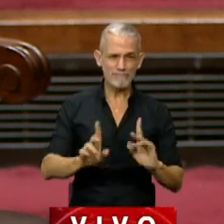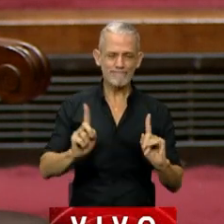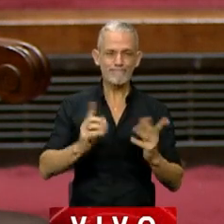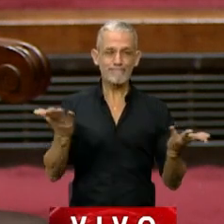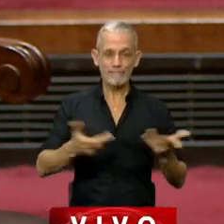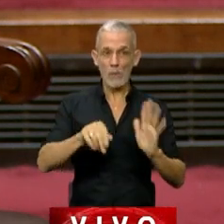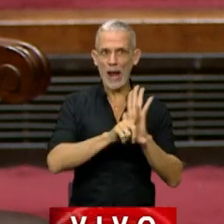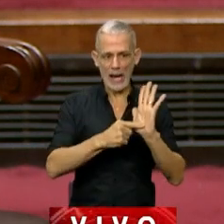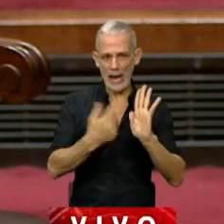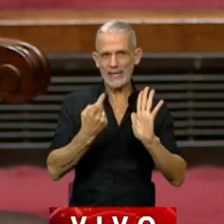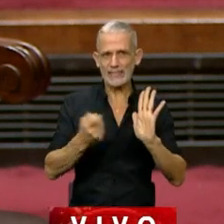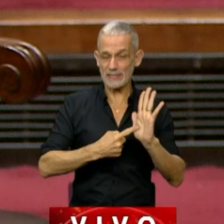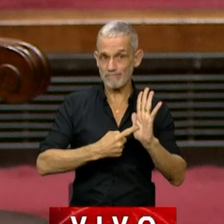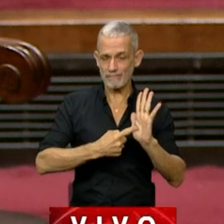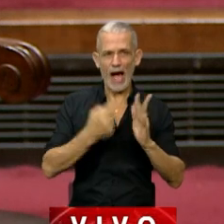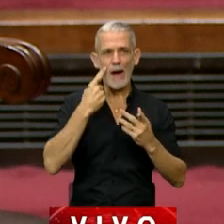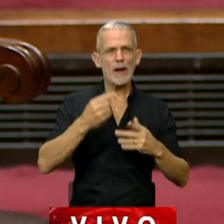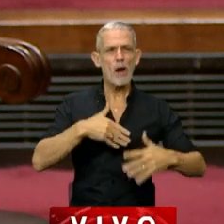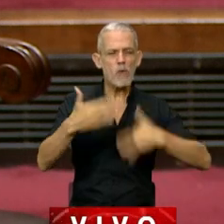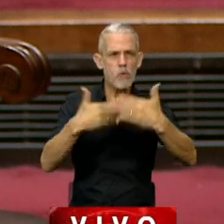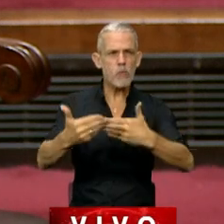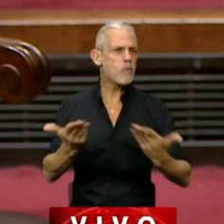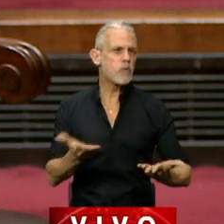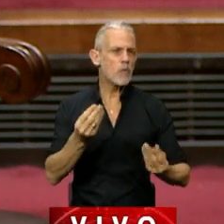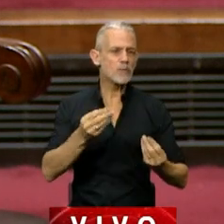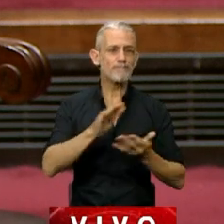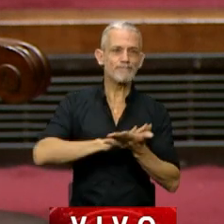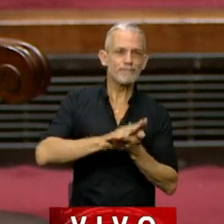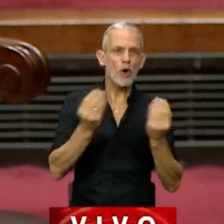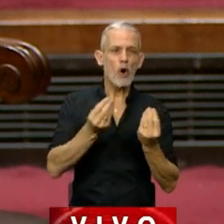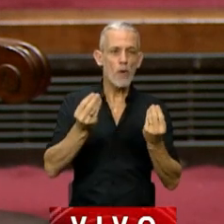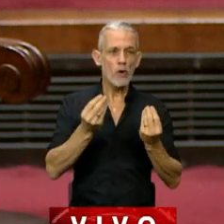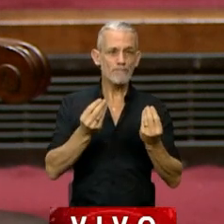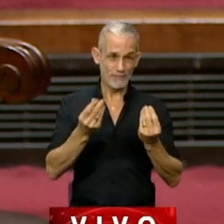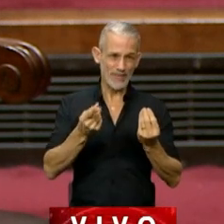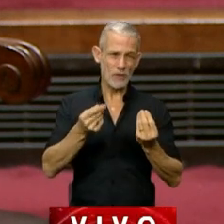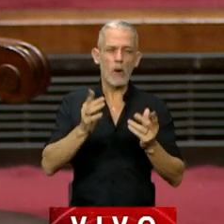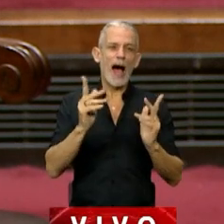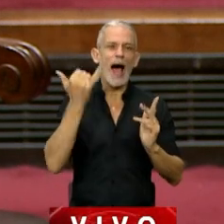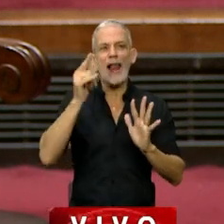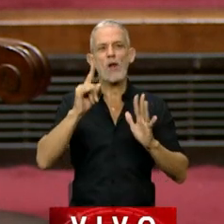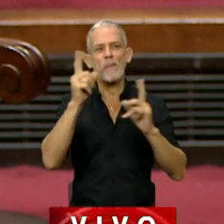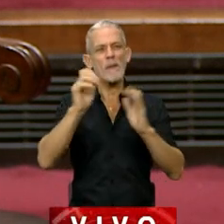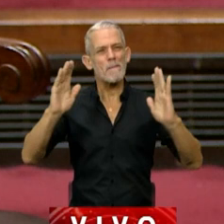en esta oportunidad se logra avanzar en la resolución o por lo menos en